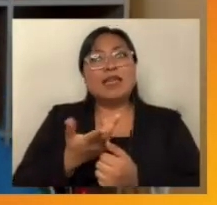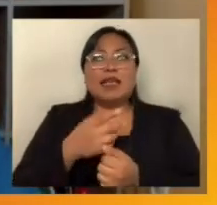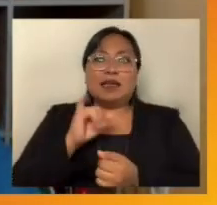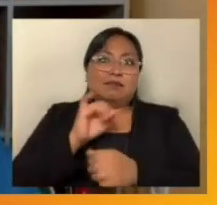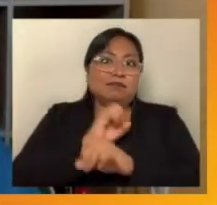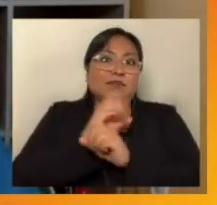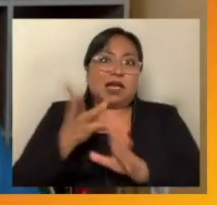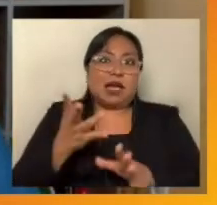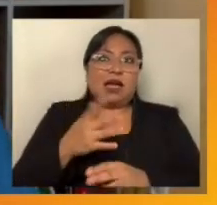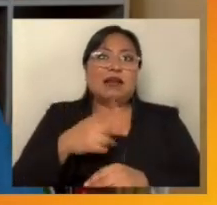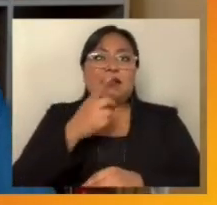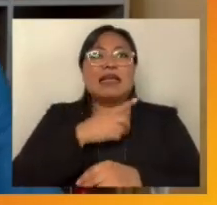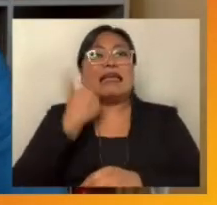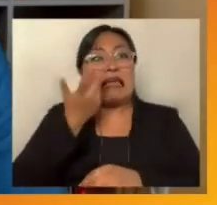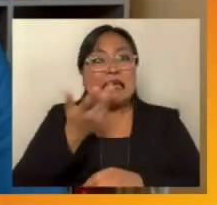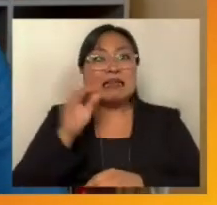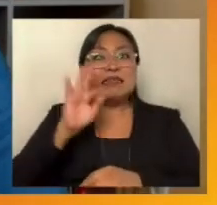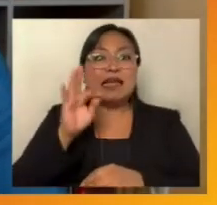ONG, tirarlo?